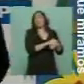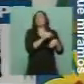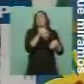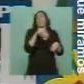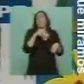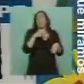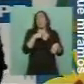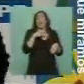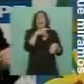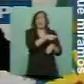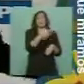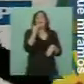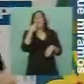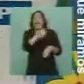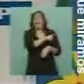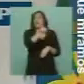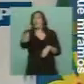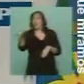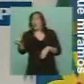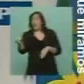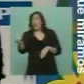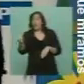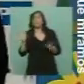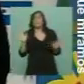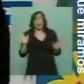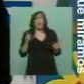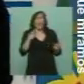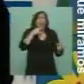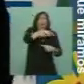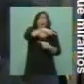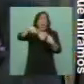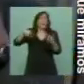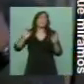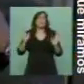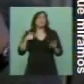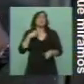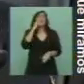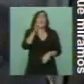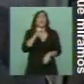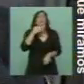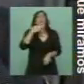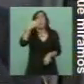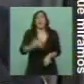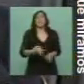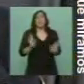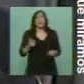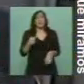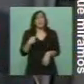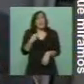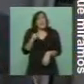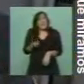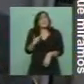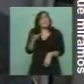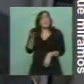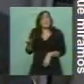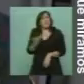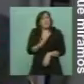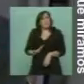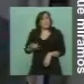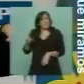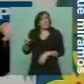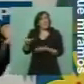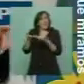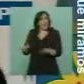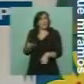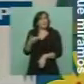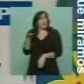de habló con él lo convencieron yo le voy a contar la verdad en realidad Estuve a punto de pedir la renuncia a gal Lucio pero no